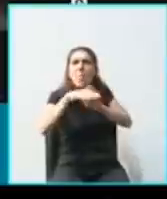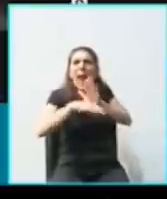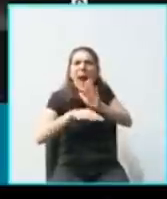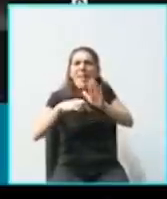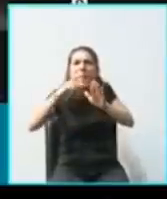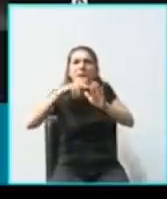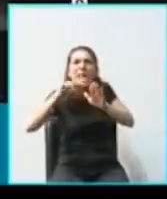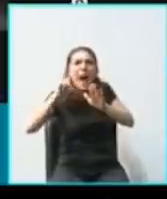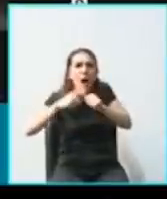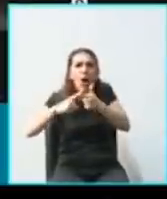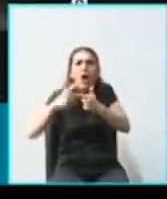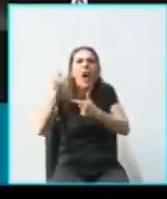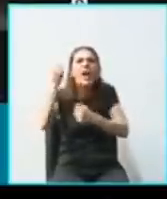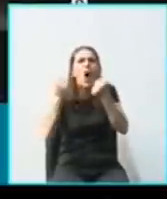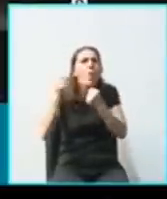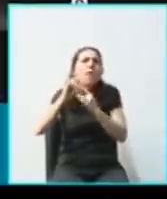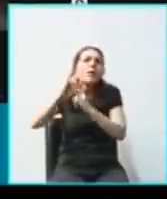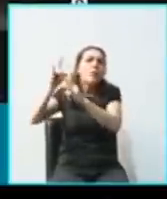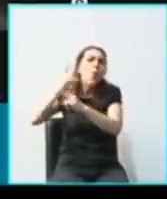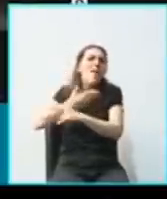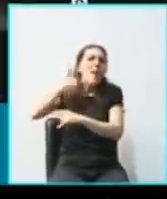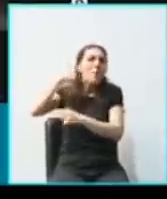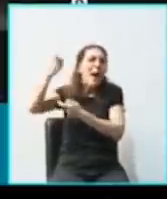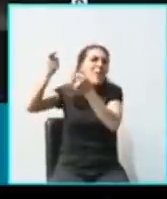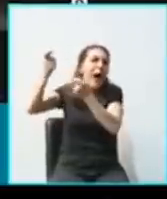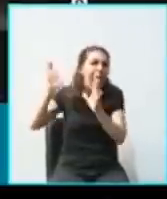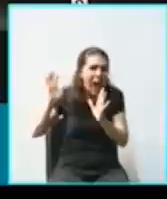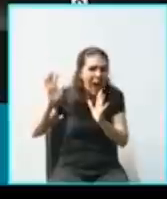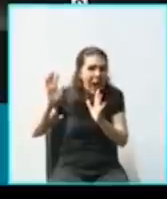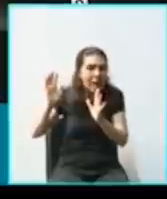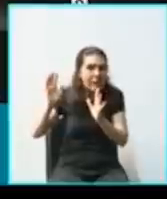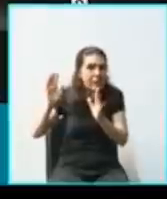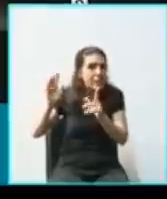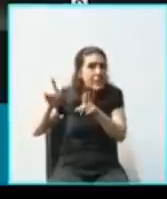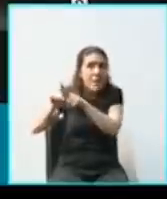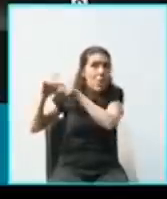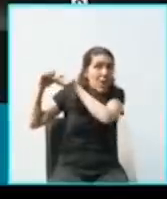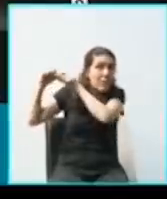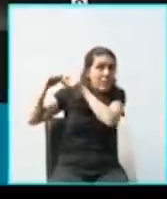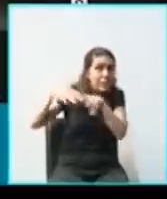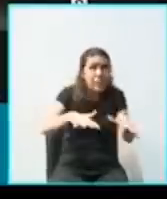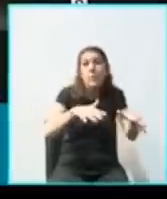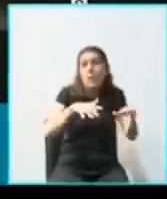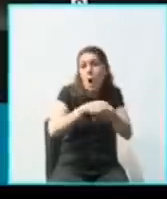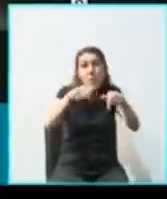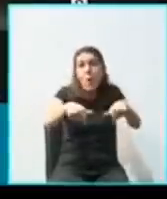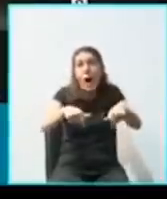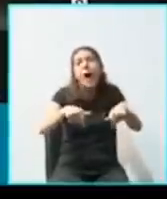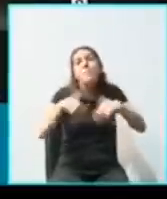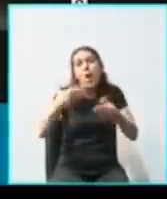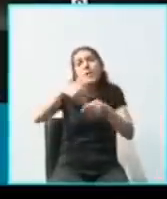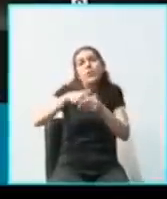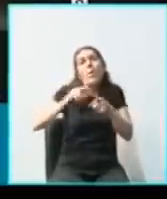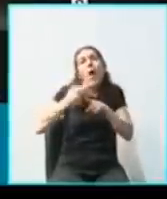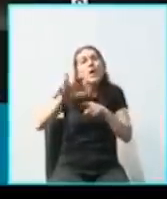La economía la maneja el FMI, la defensa la maneja el Pentágono. Y eso es lo que está pasando acá. Entonces vamos a rechazar esta